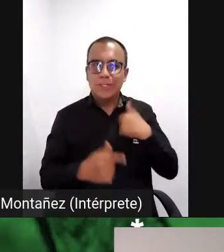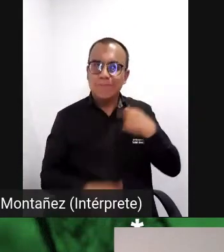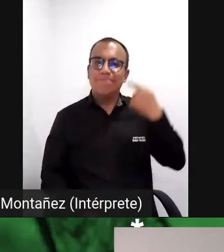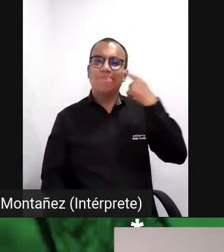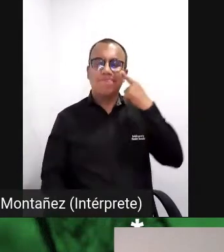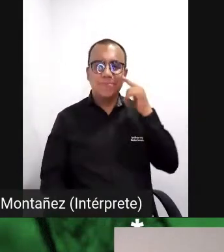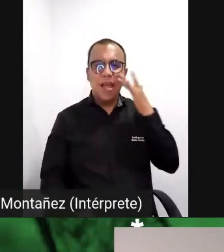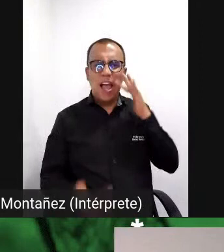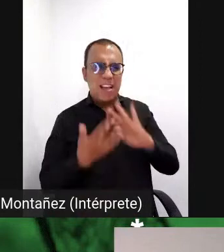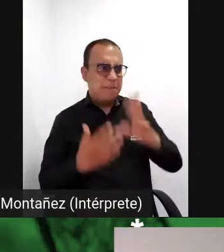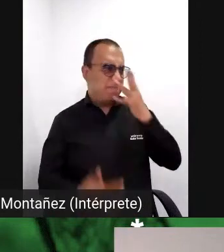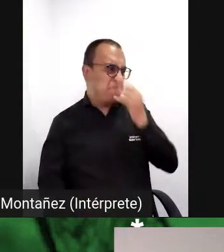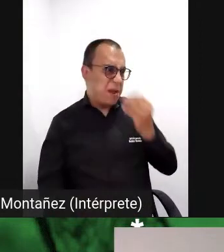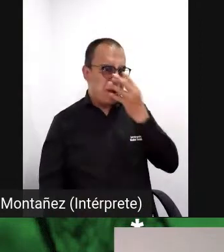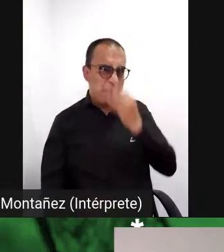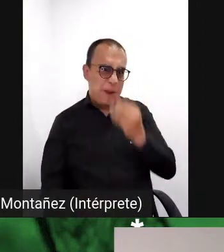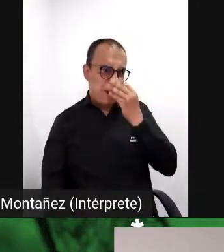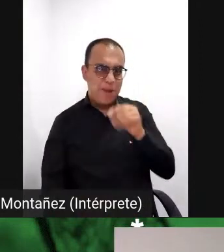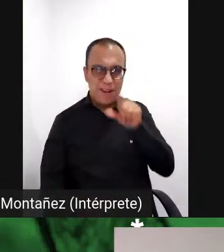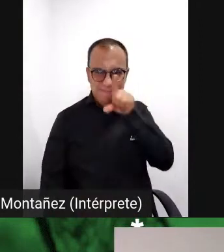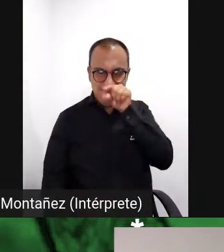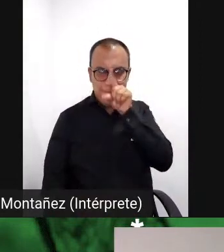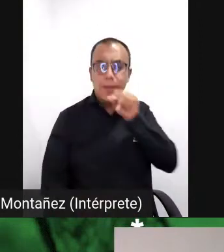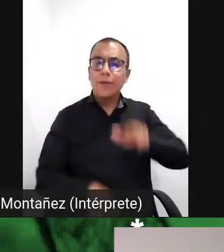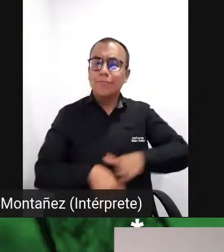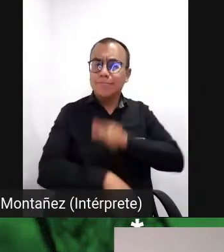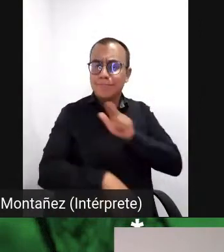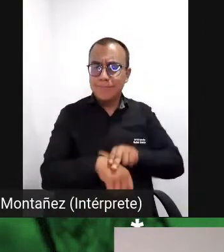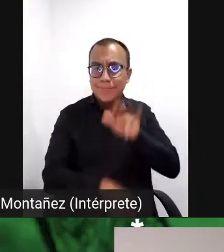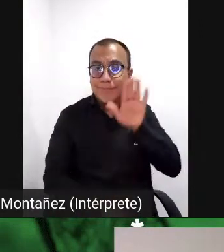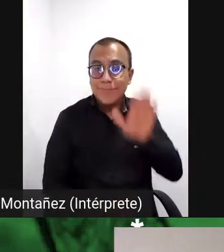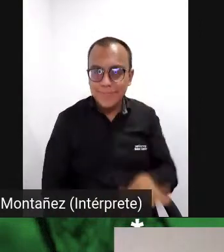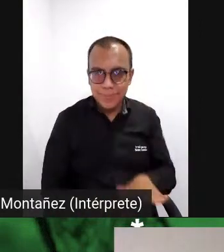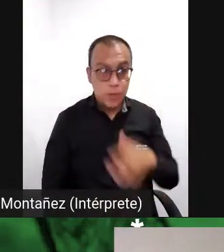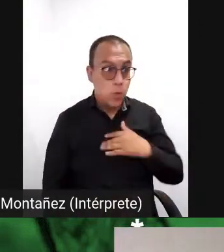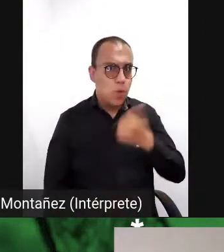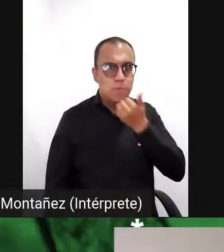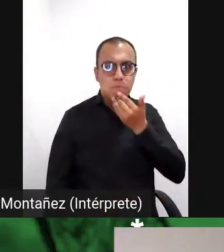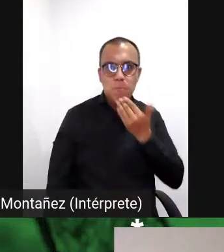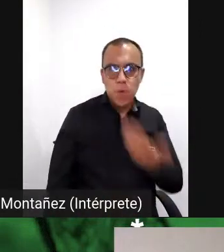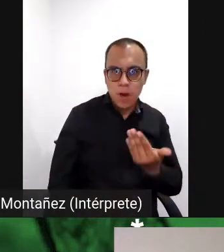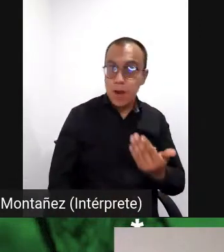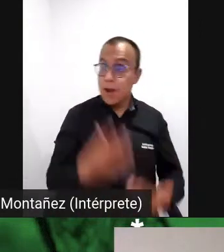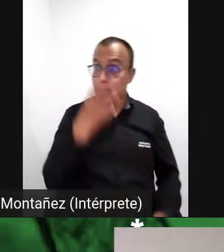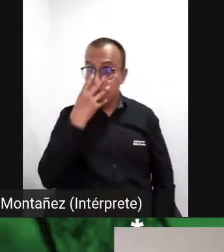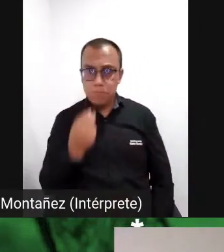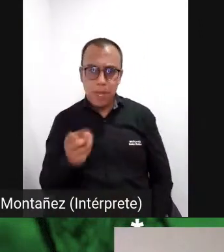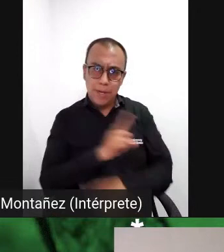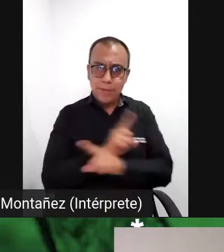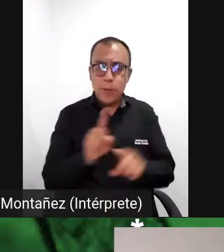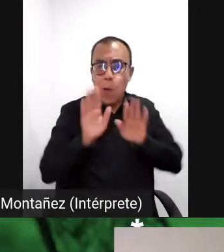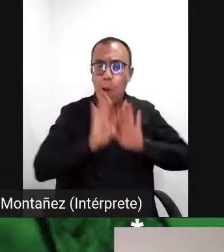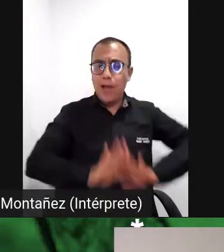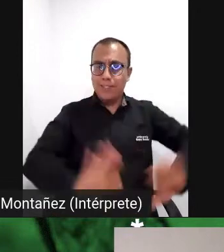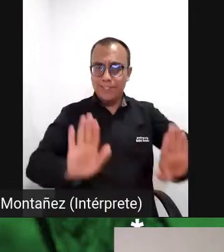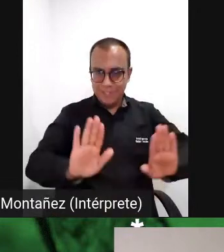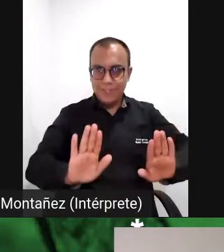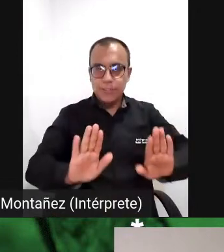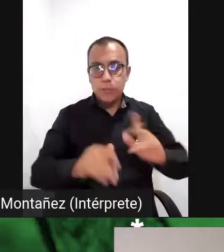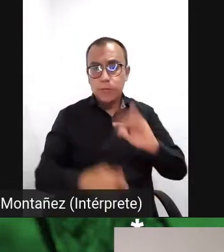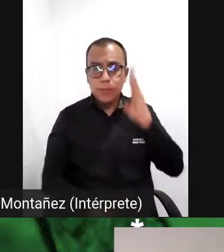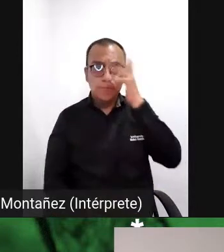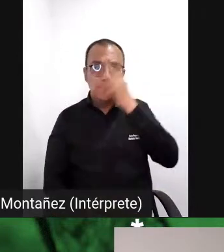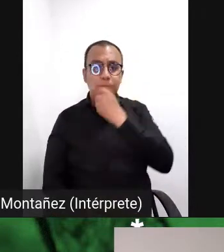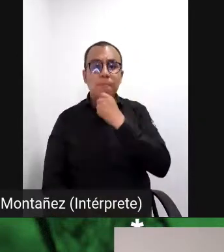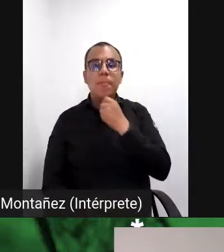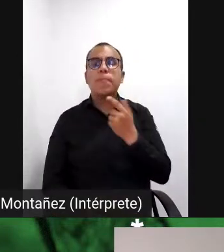del malo del paseo, pues digamos que es la naturaleza, ¿no? La naturaleza no es ni buena ni mala, es sencillamente como es, y eso es lo bonito de ella, ¿no?